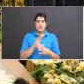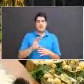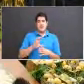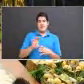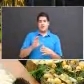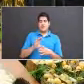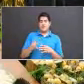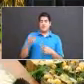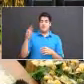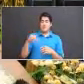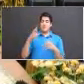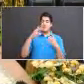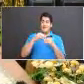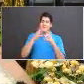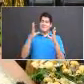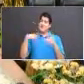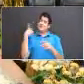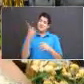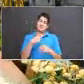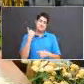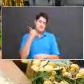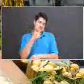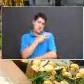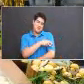bien misericordioso todo.